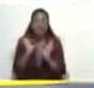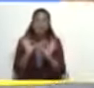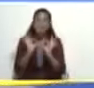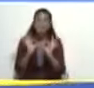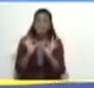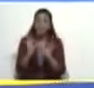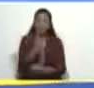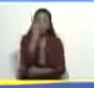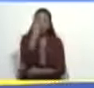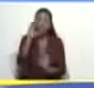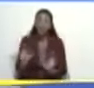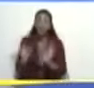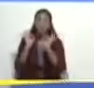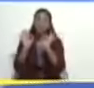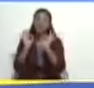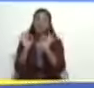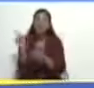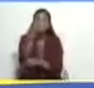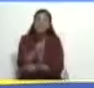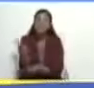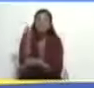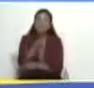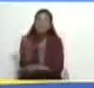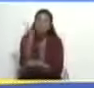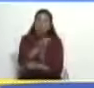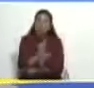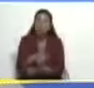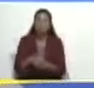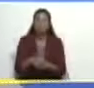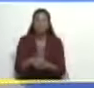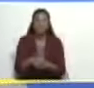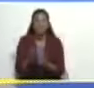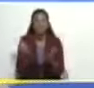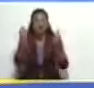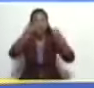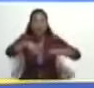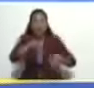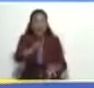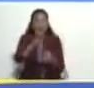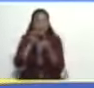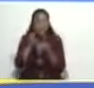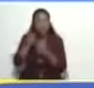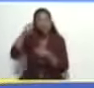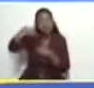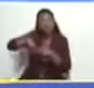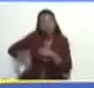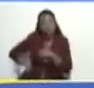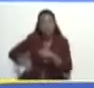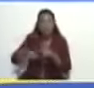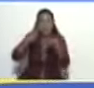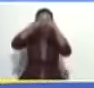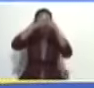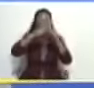especial, único, especial, mensual, de acuerdo a sus ingresos